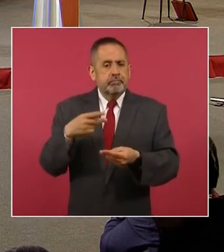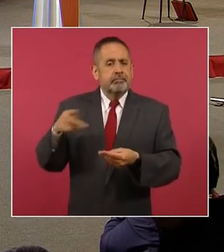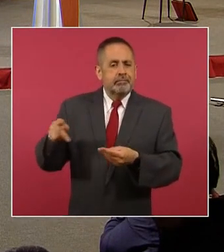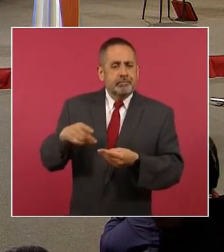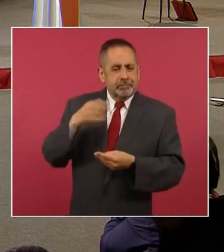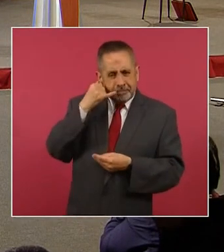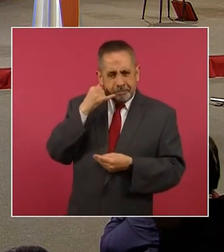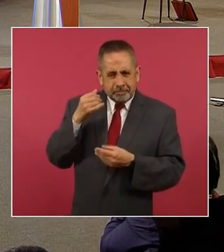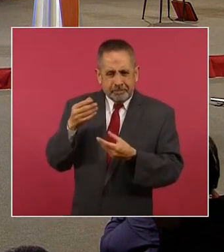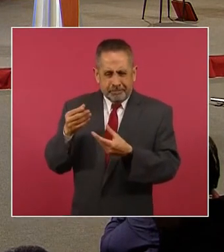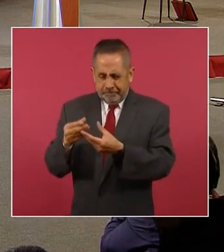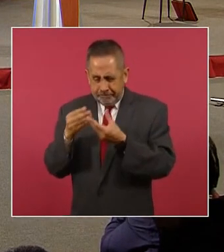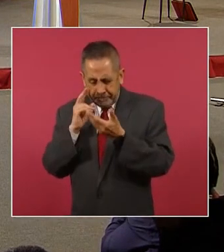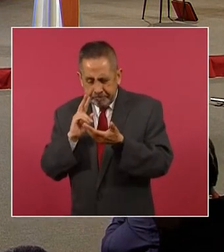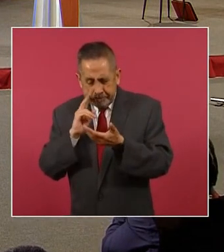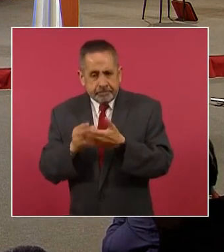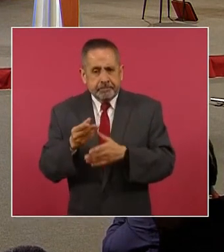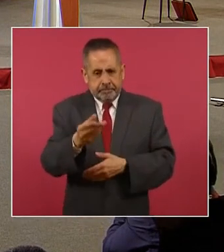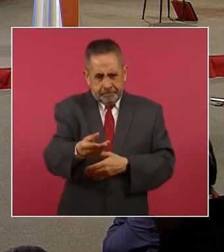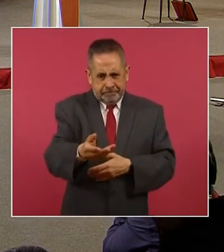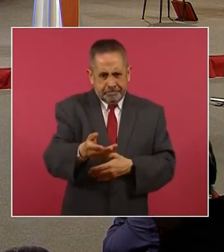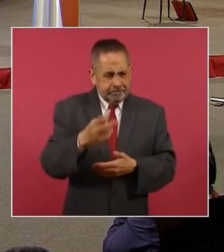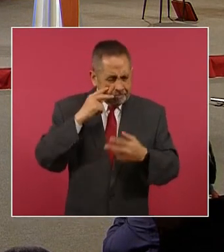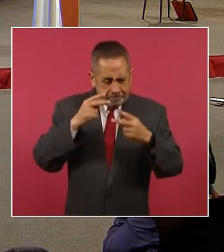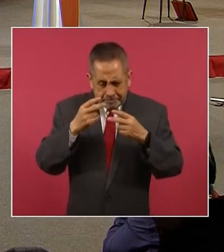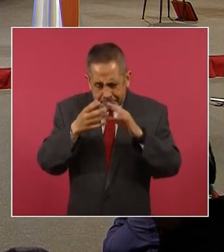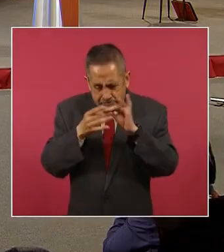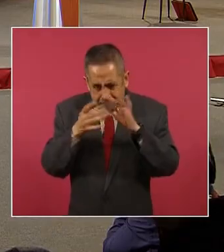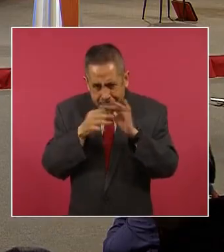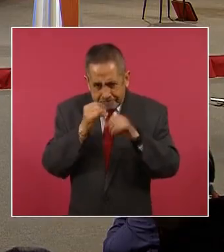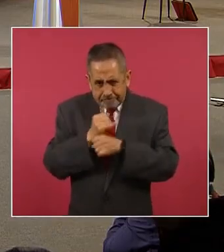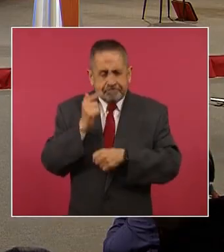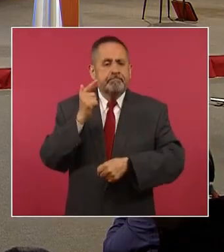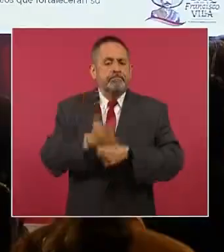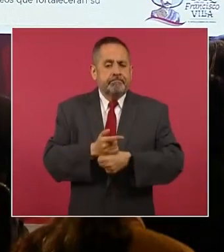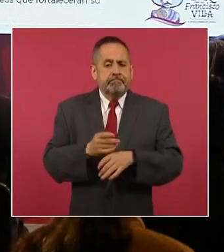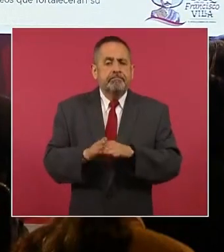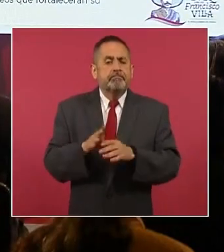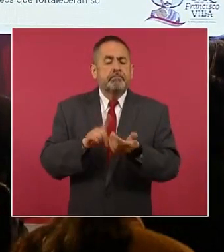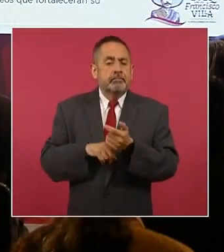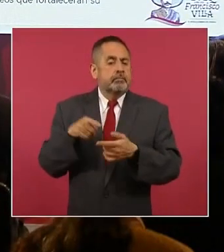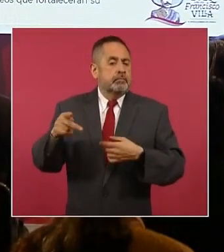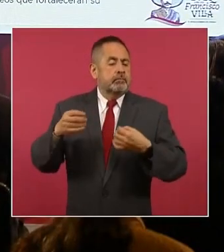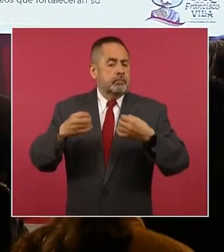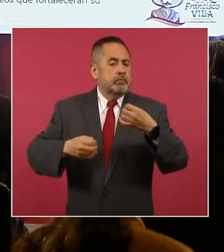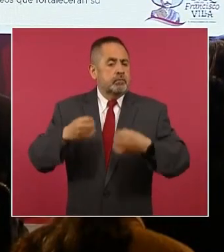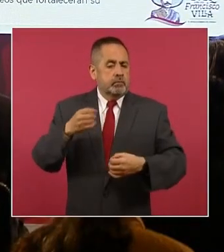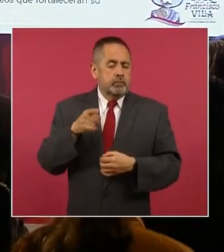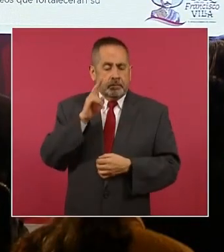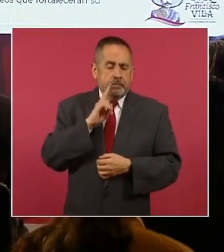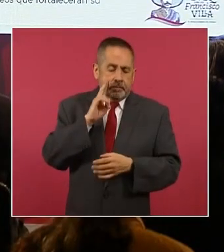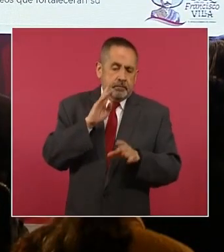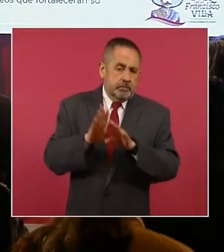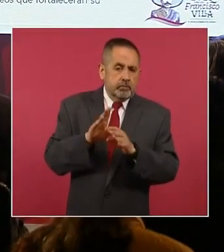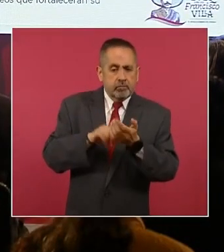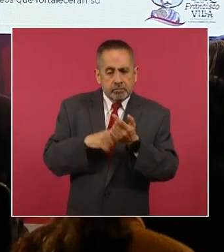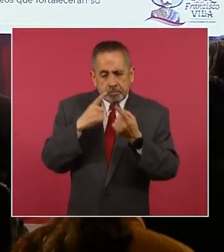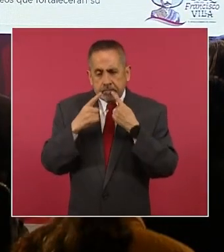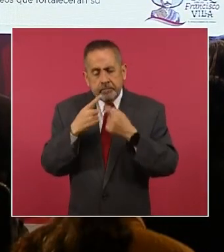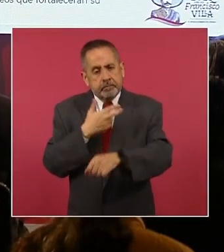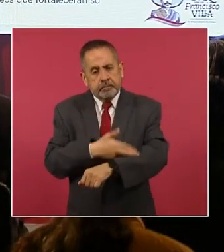telefónico se realicen con la revisión del juez y se pueda